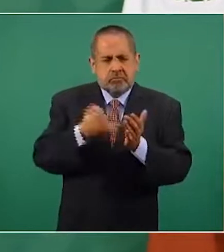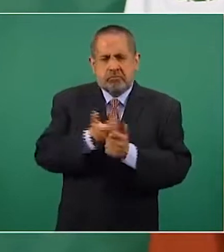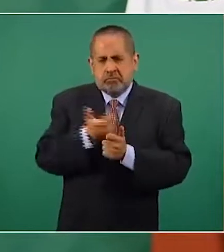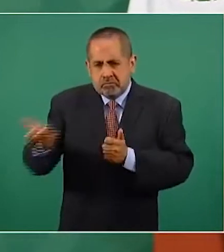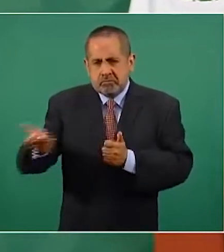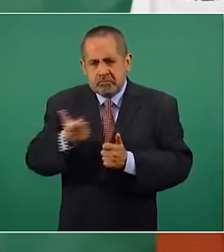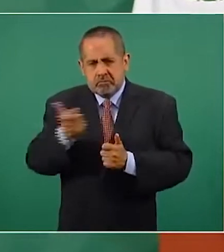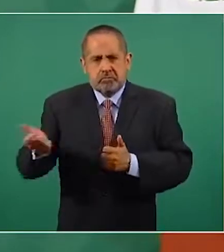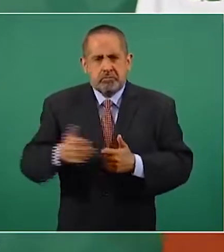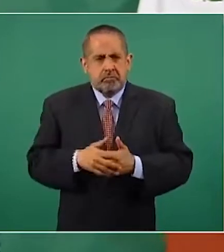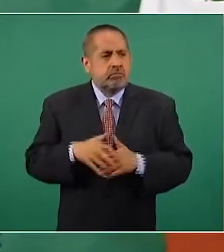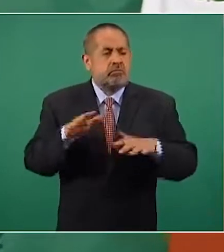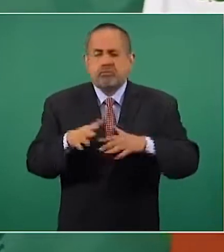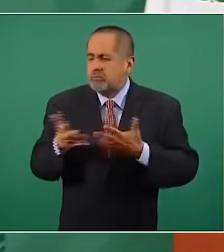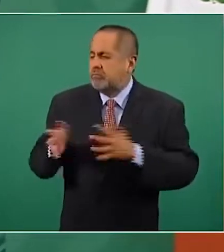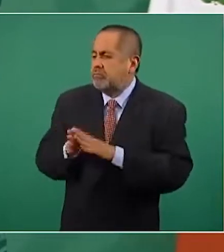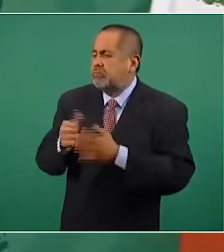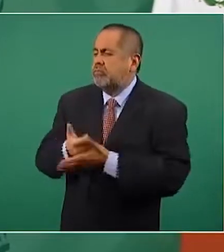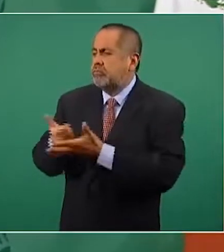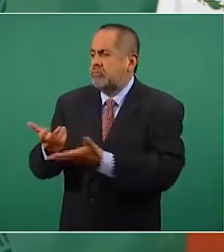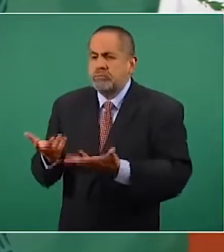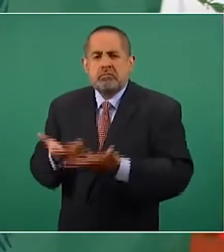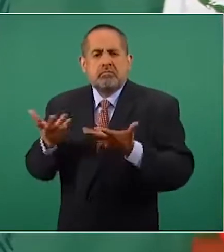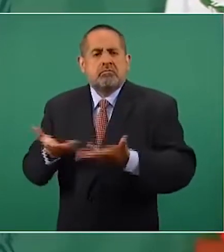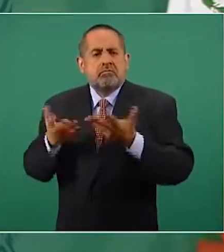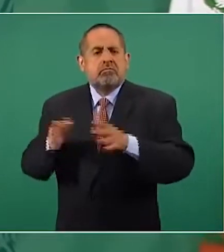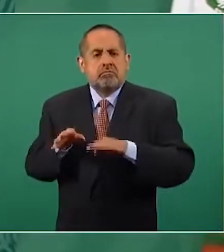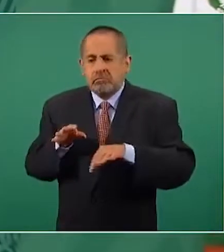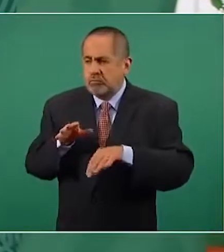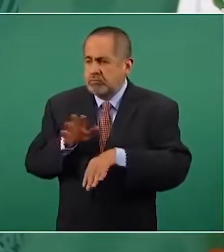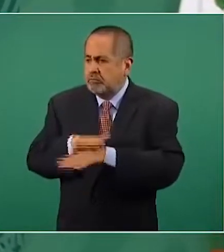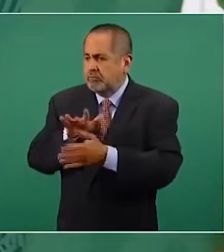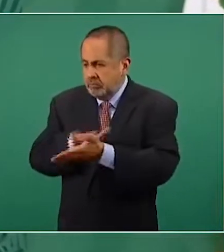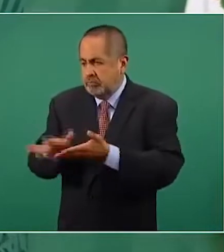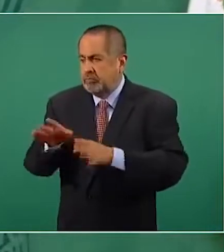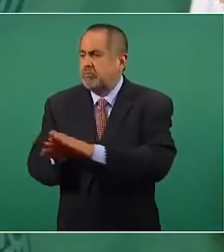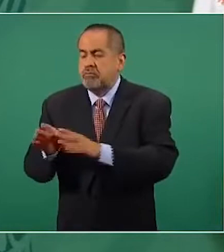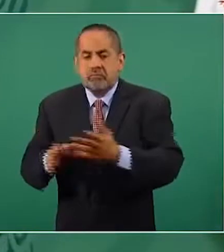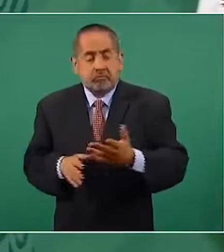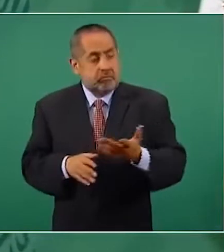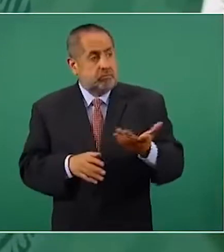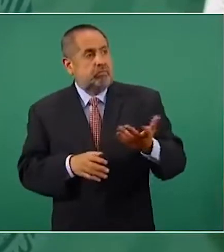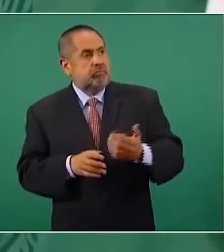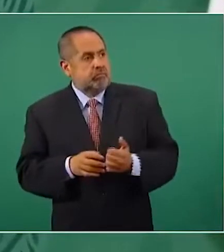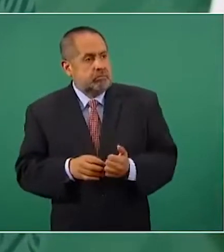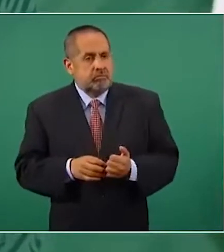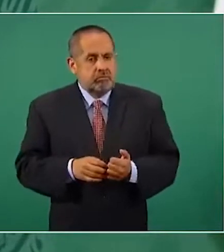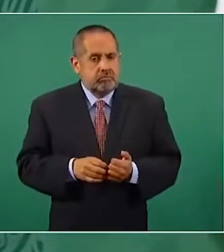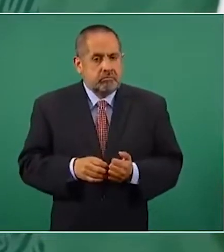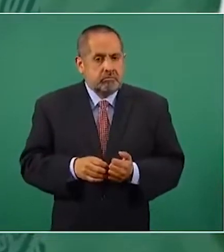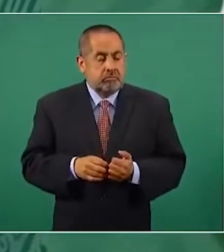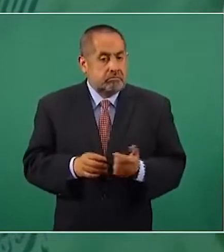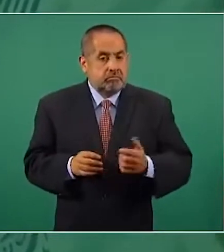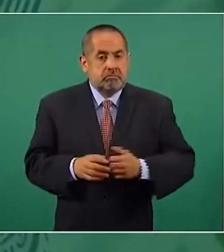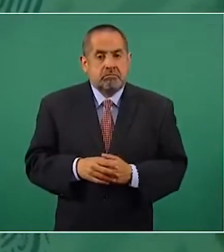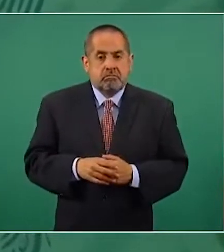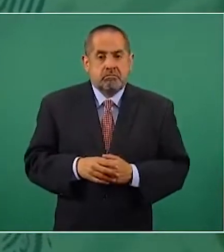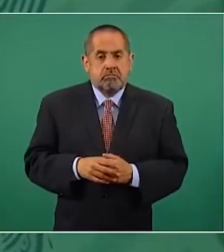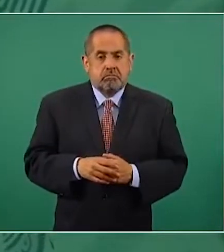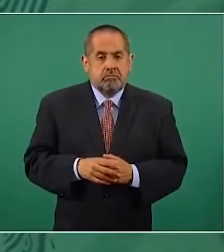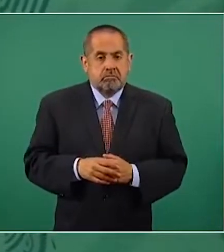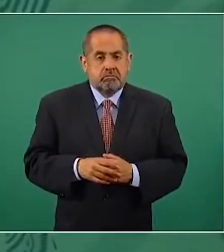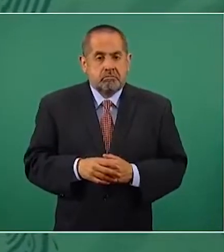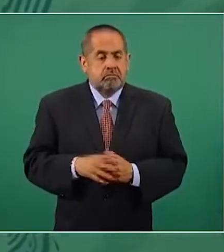el presidente andrés manuel lópez obrador informó que se ha restablecido en un 80% el servicio de luz en los estados de chihuahua nuevo